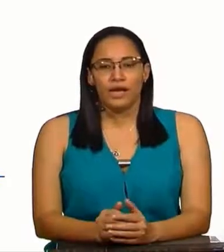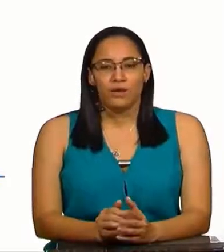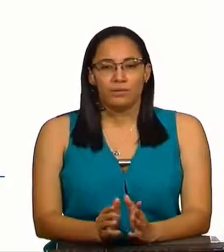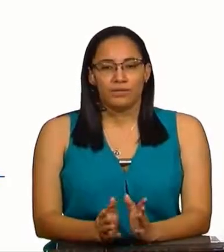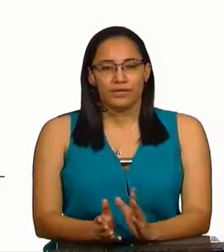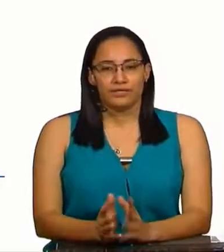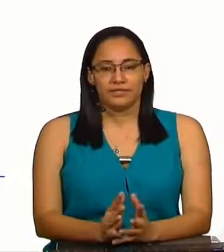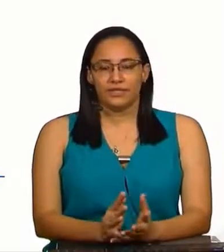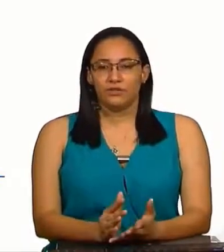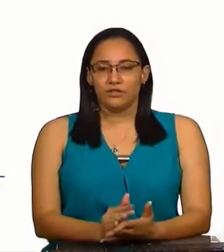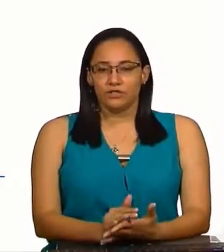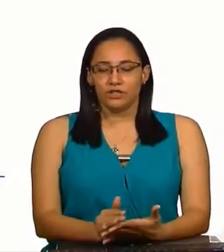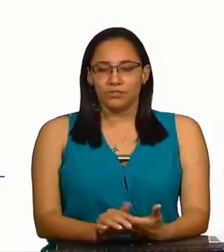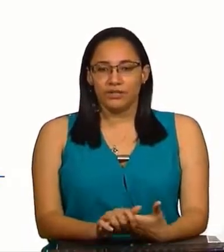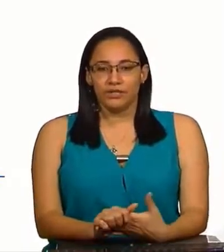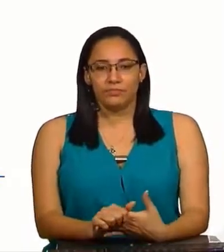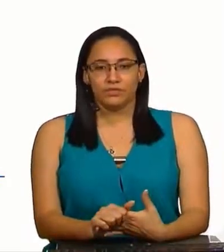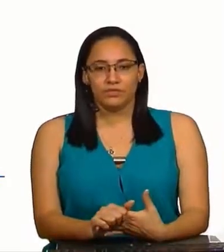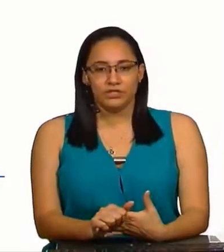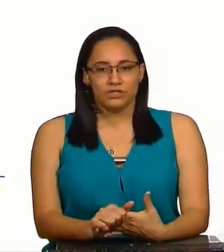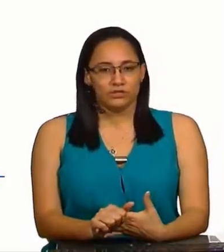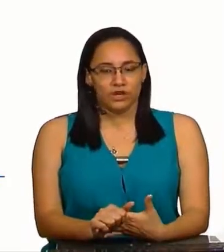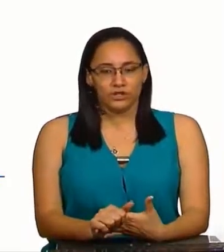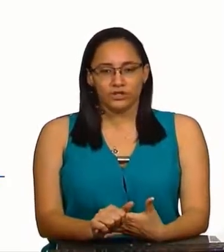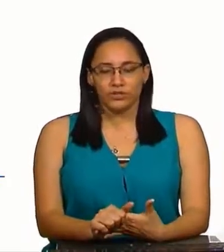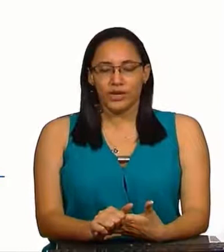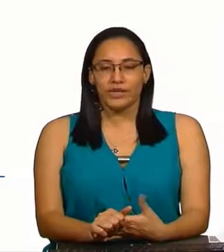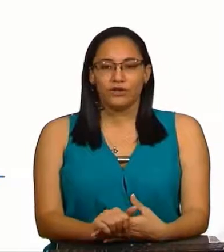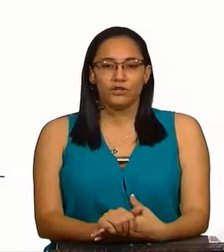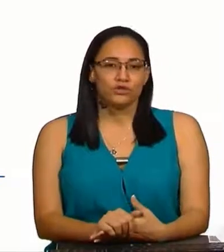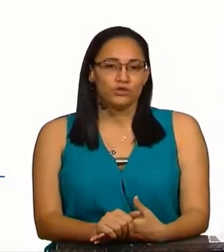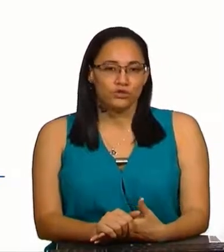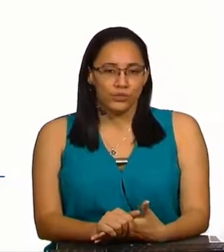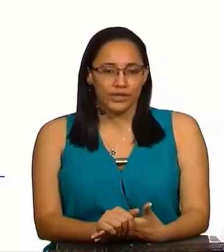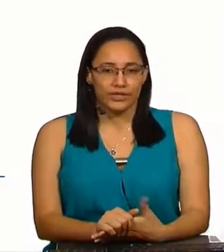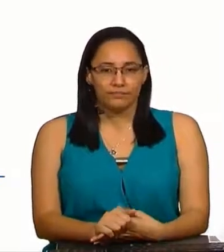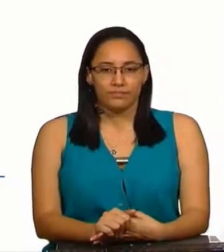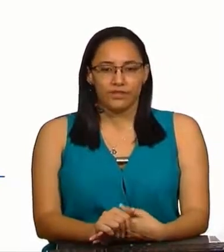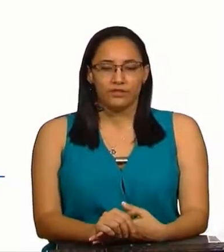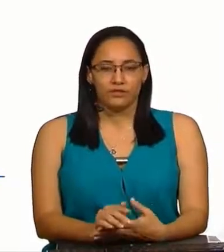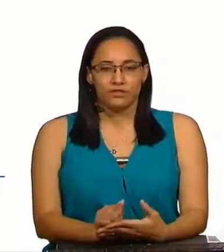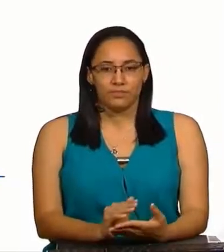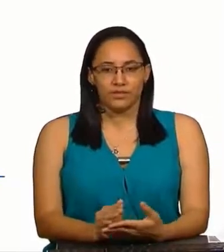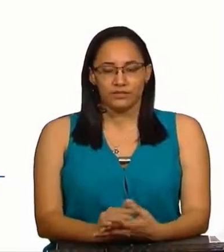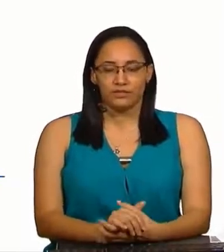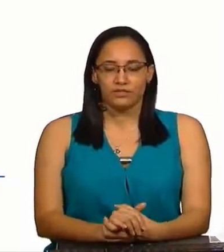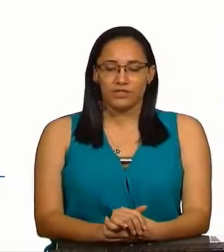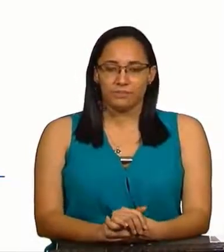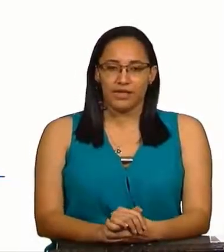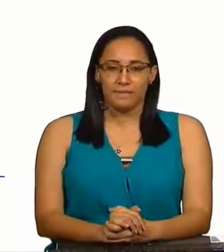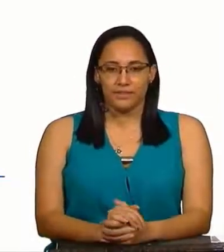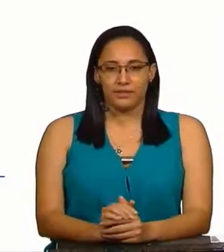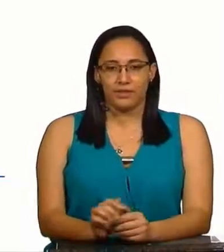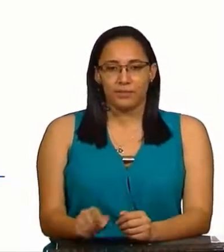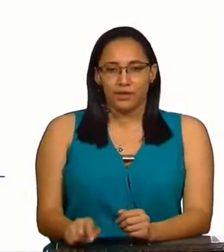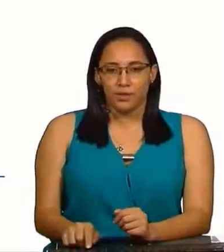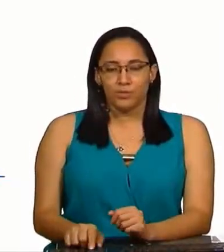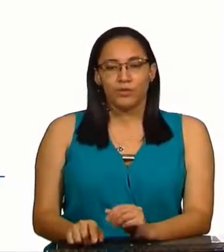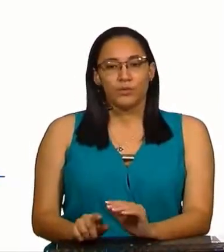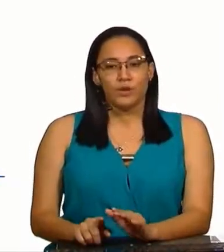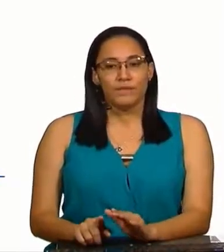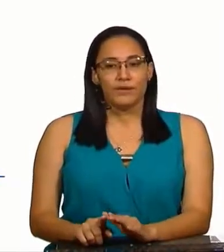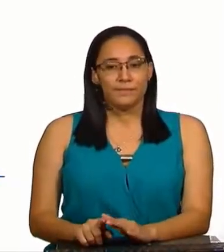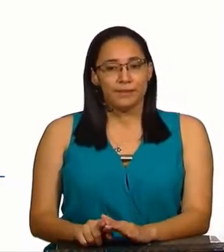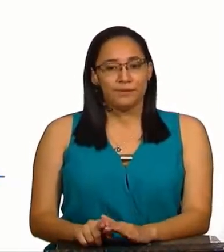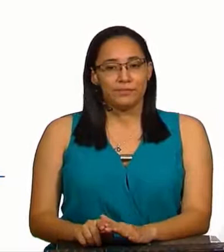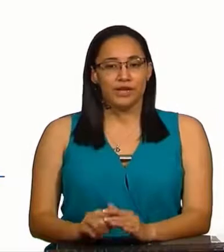Muy bien, ahora para decir los 220 podemos decir 220 o 220 en dos separadamente. Muy